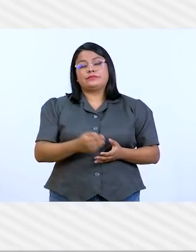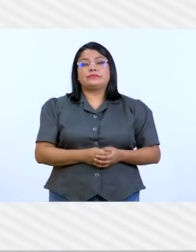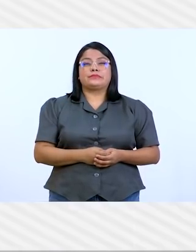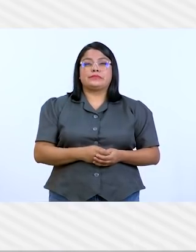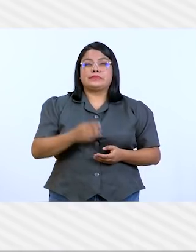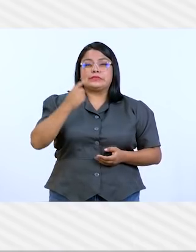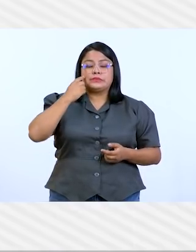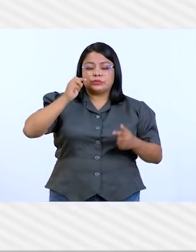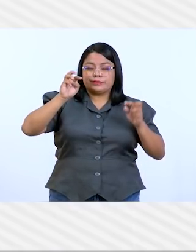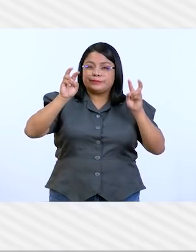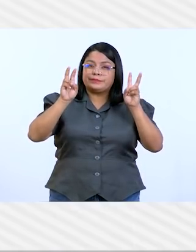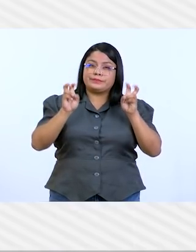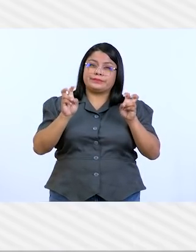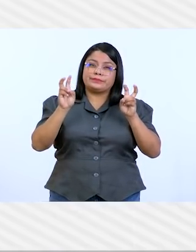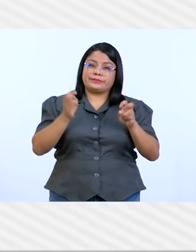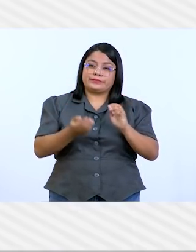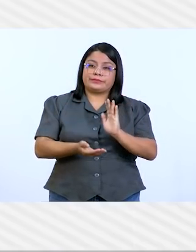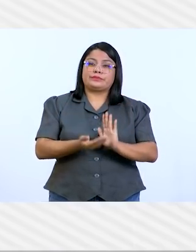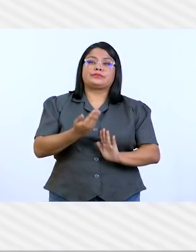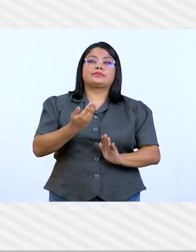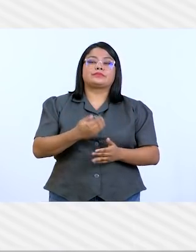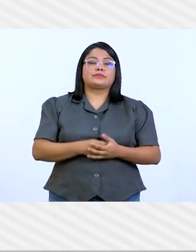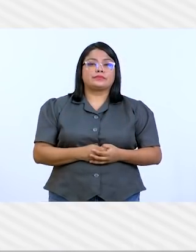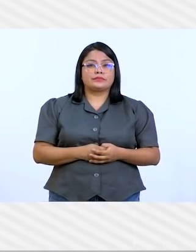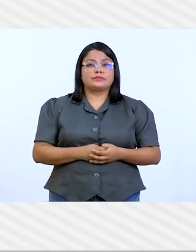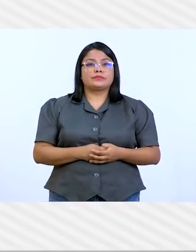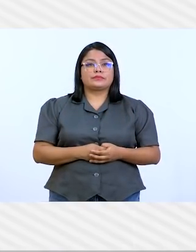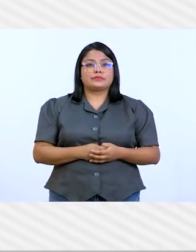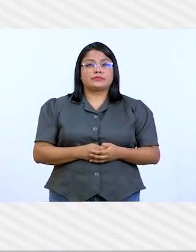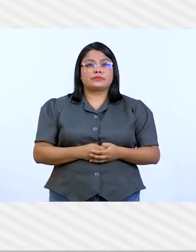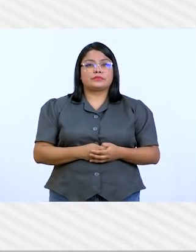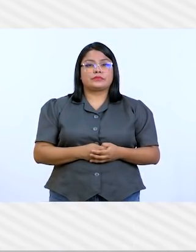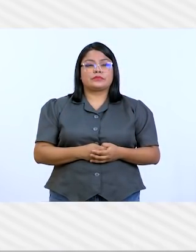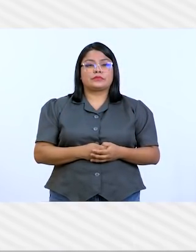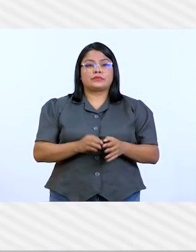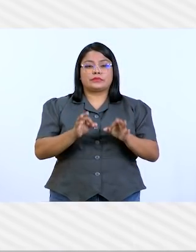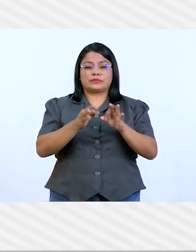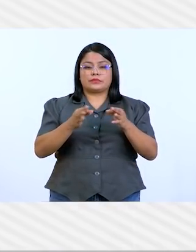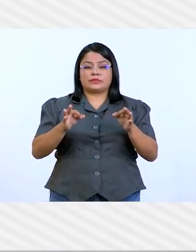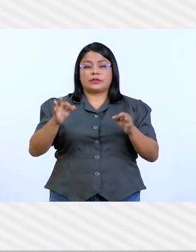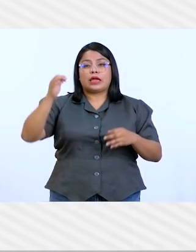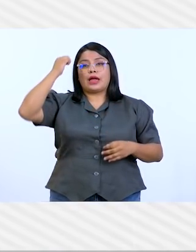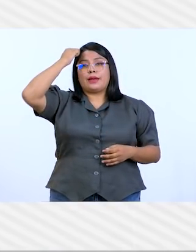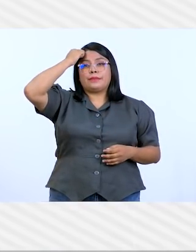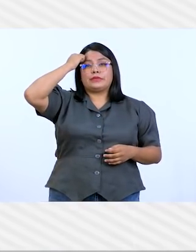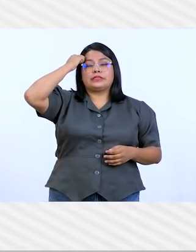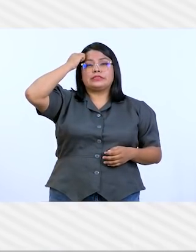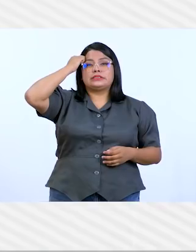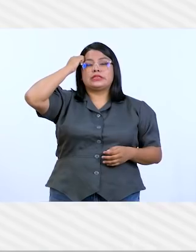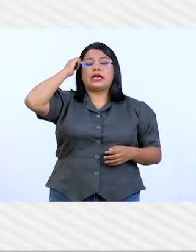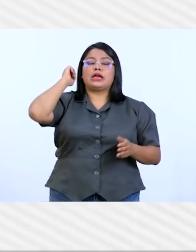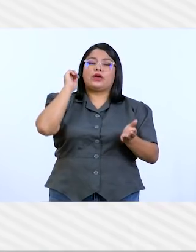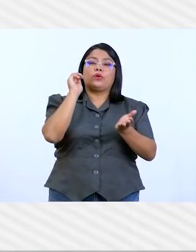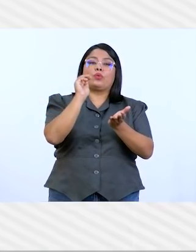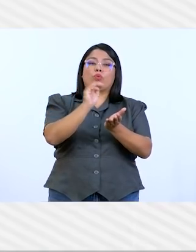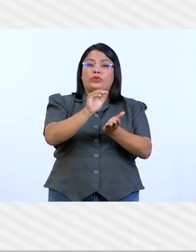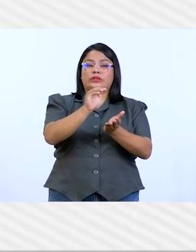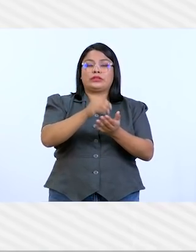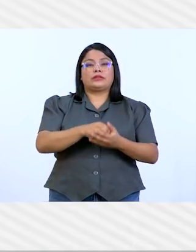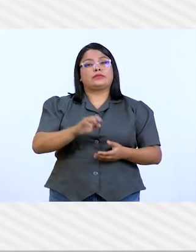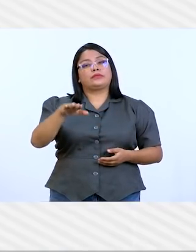Luego encontraremos los contenidos a desarrollar bajo el título Aprendizajes de la unidad.